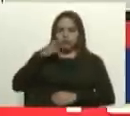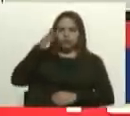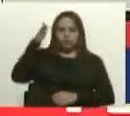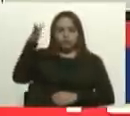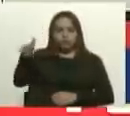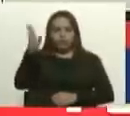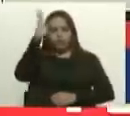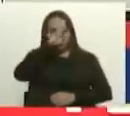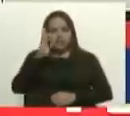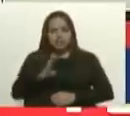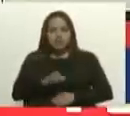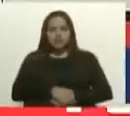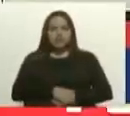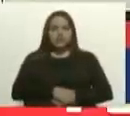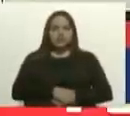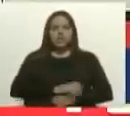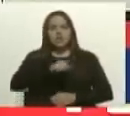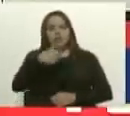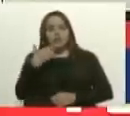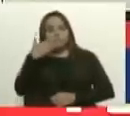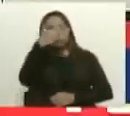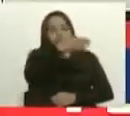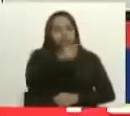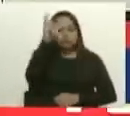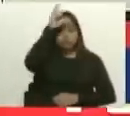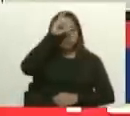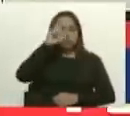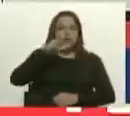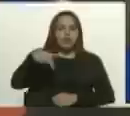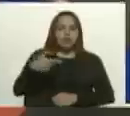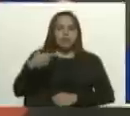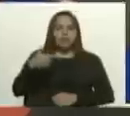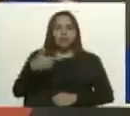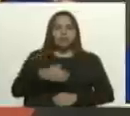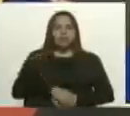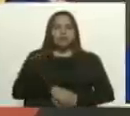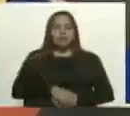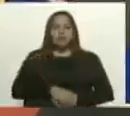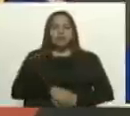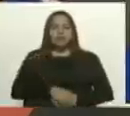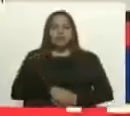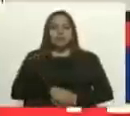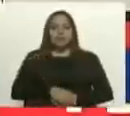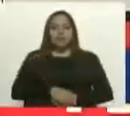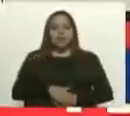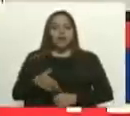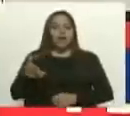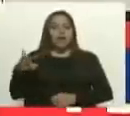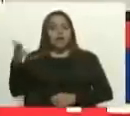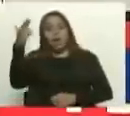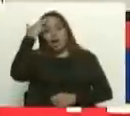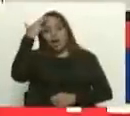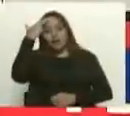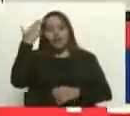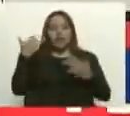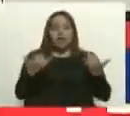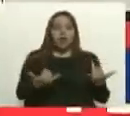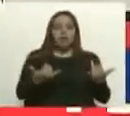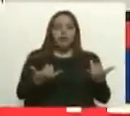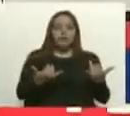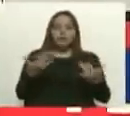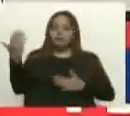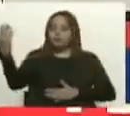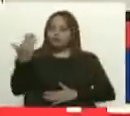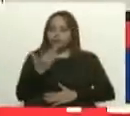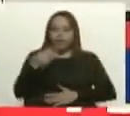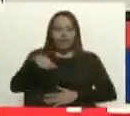en Brasil, de ahí se fue a Turquía, después se fue a Arabia Saudita, y ahora está el presidente de Irán en Venezuela.